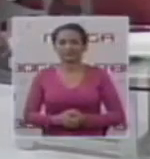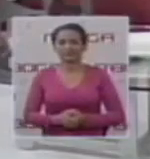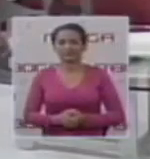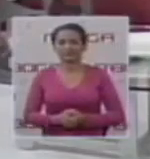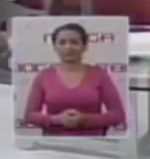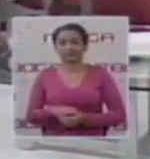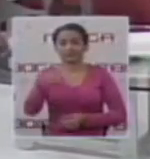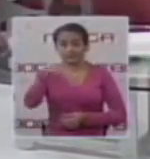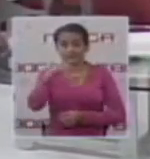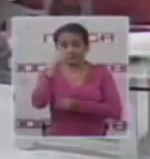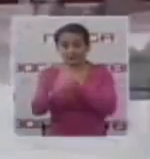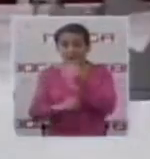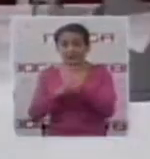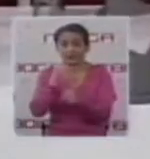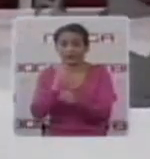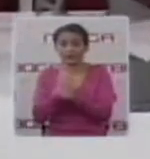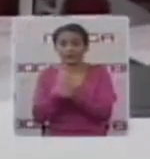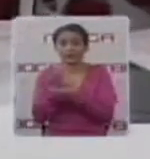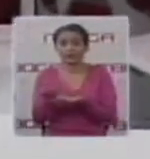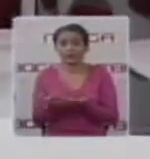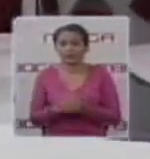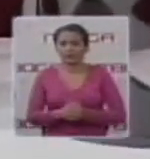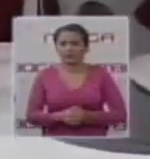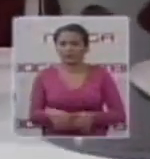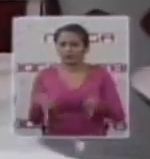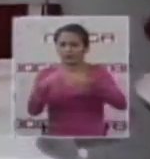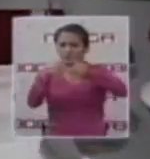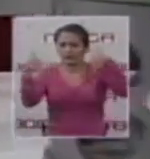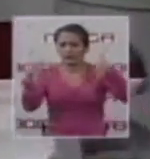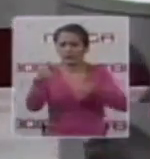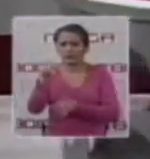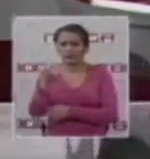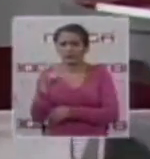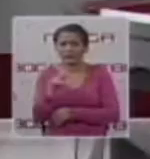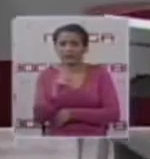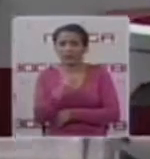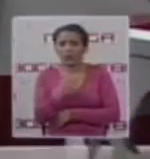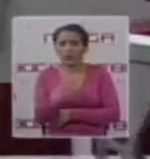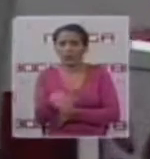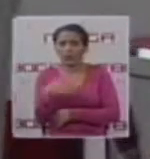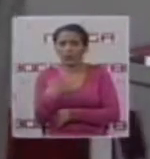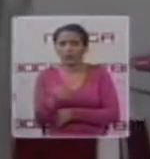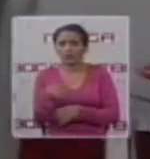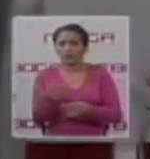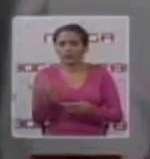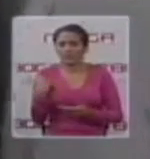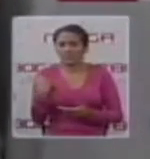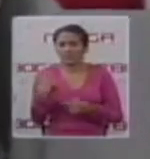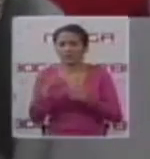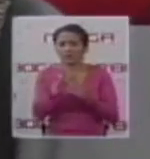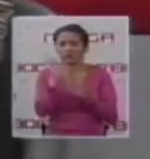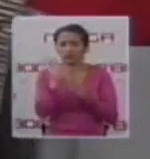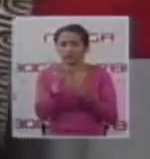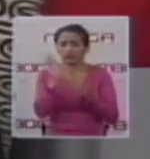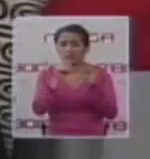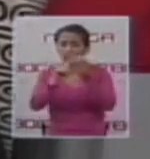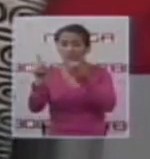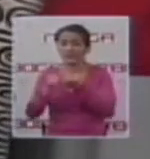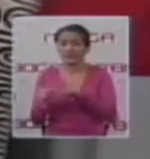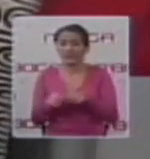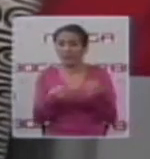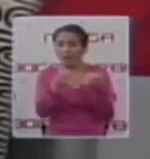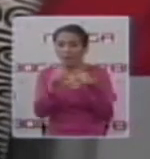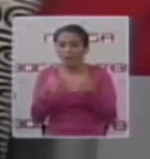comento que este año Almacenes Pica presenta un portafolio más variado, más competitivo, siempre incorporando